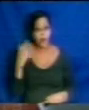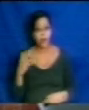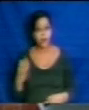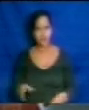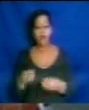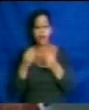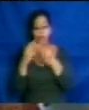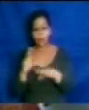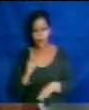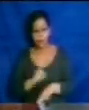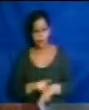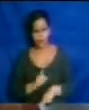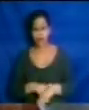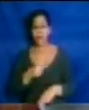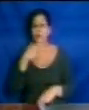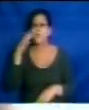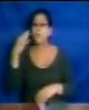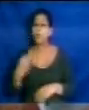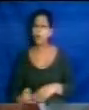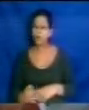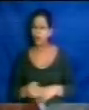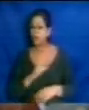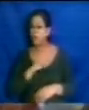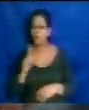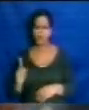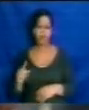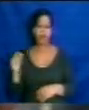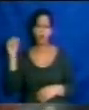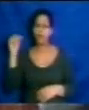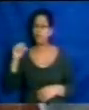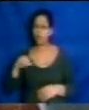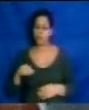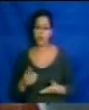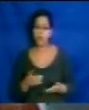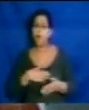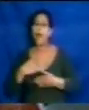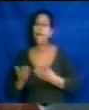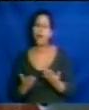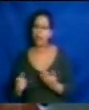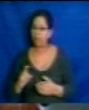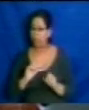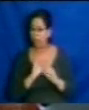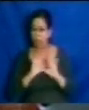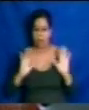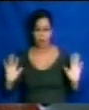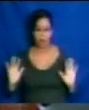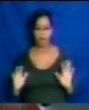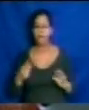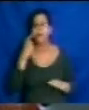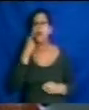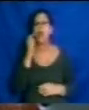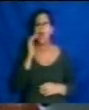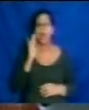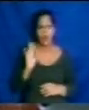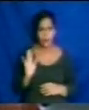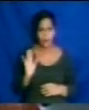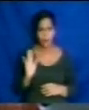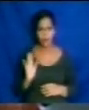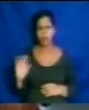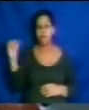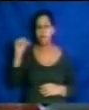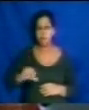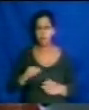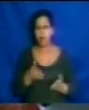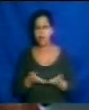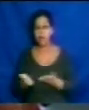perder tiempo y realmente no es un trato que nadie debe de merecer. Un claro ejemplo del mal servicio